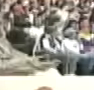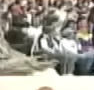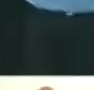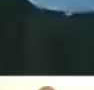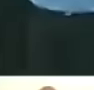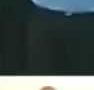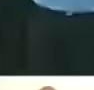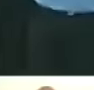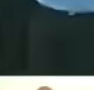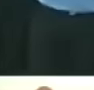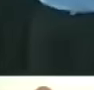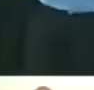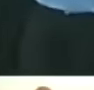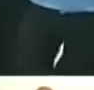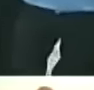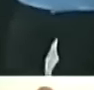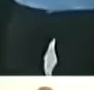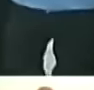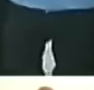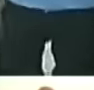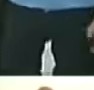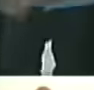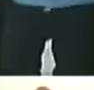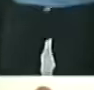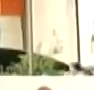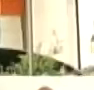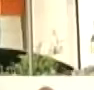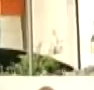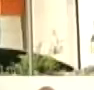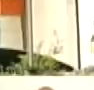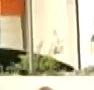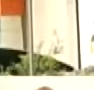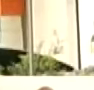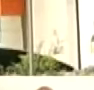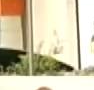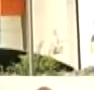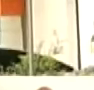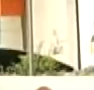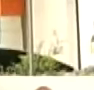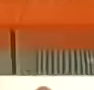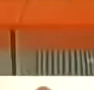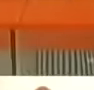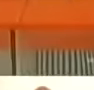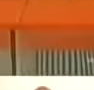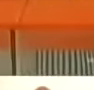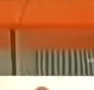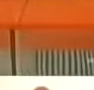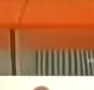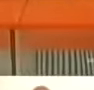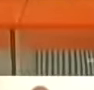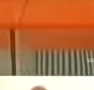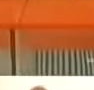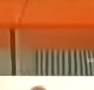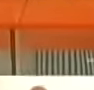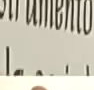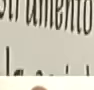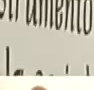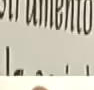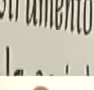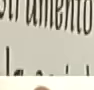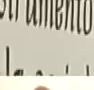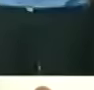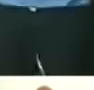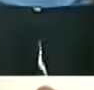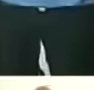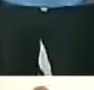presidente. Bueno, aquí también muy emocionados escuchando esta historia, María Alexandra, tan hermosa sobre el comandante